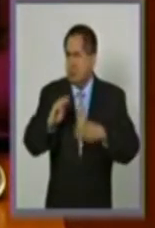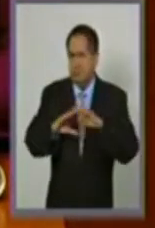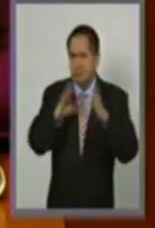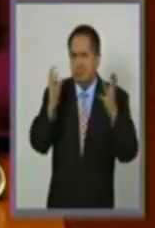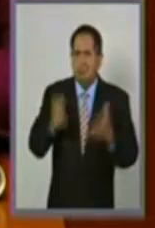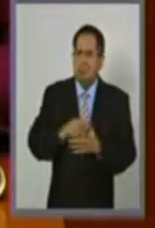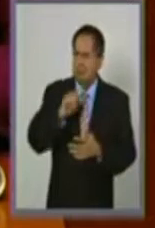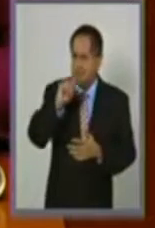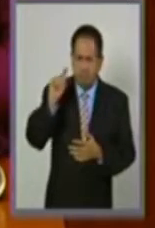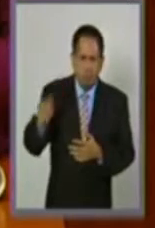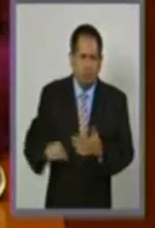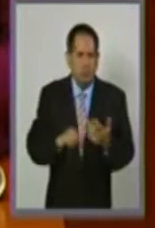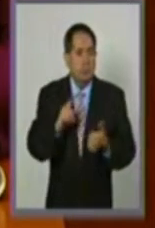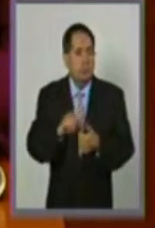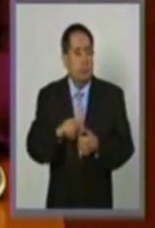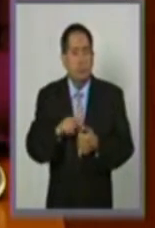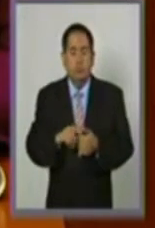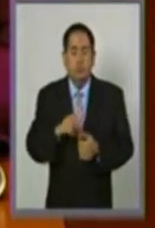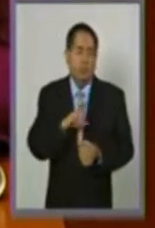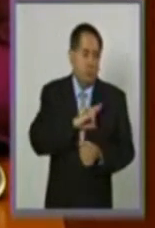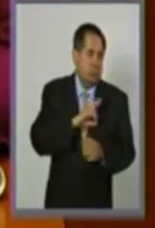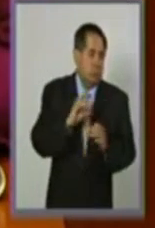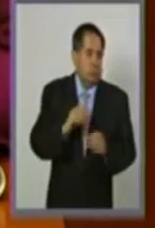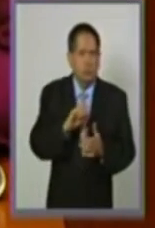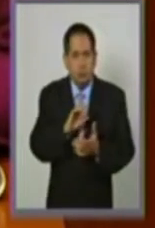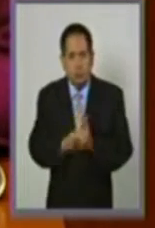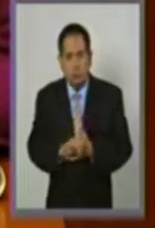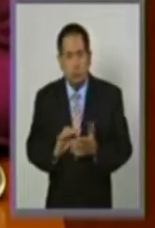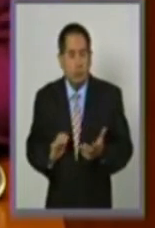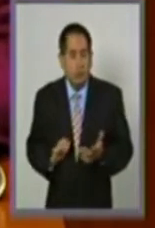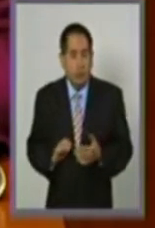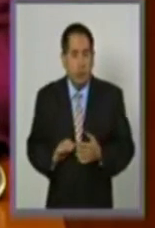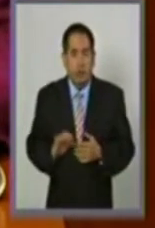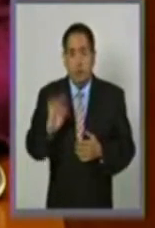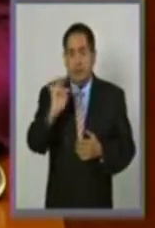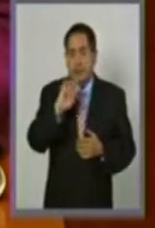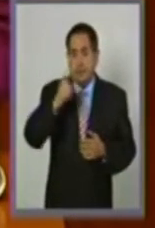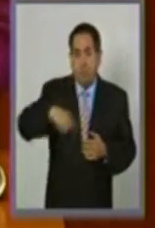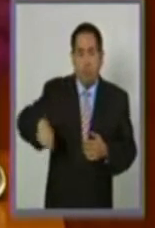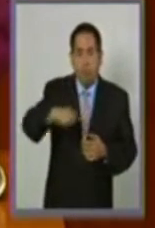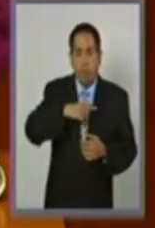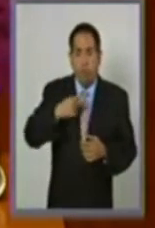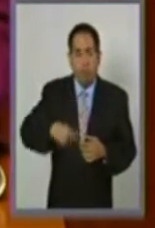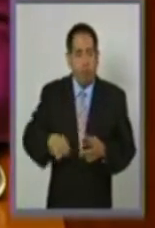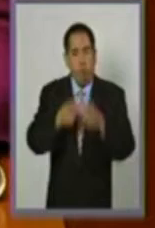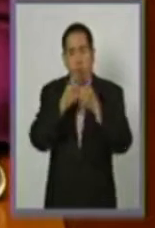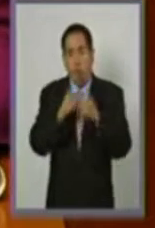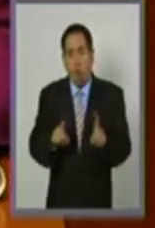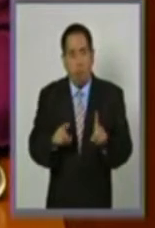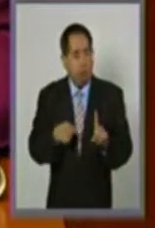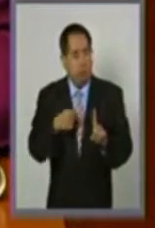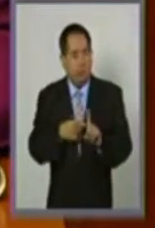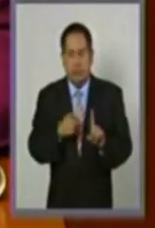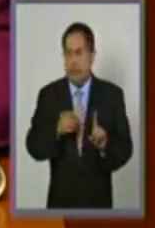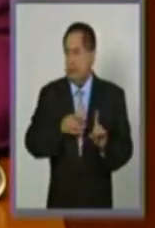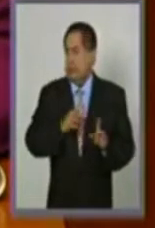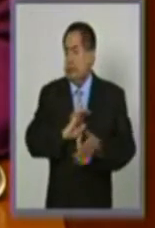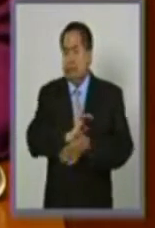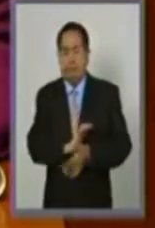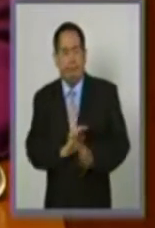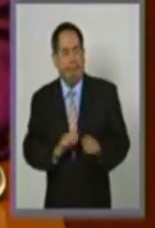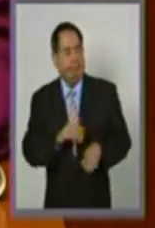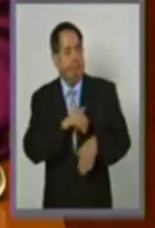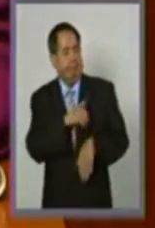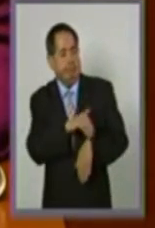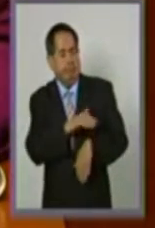los países, por el estado civil, que muchas veces a las personas que están divorciadas también son víctimas